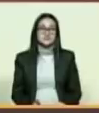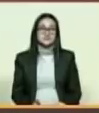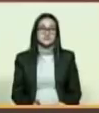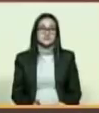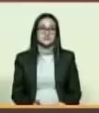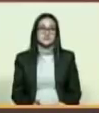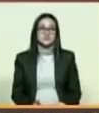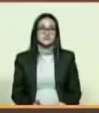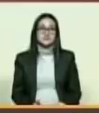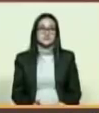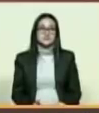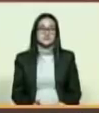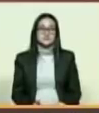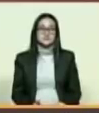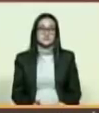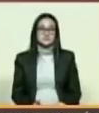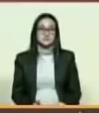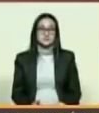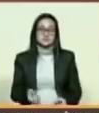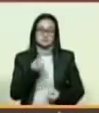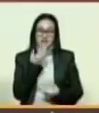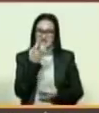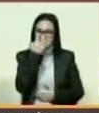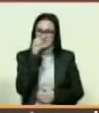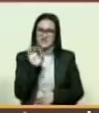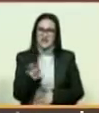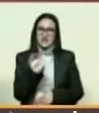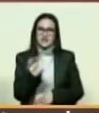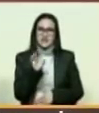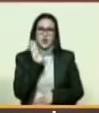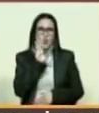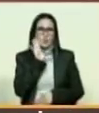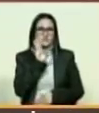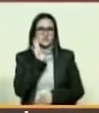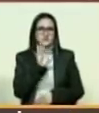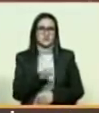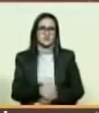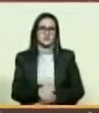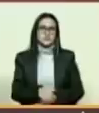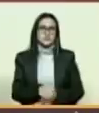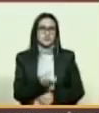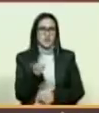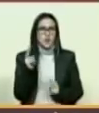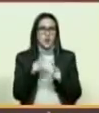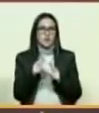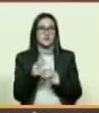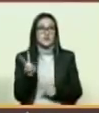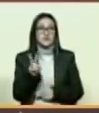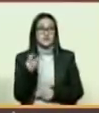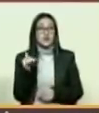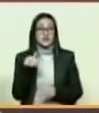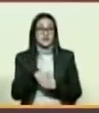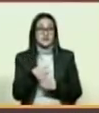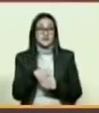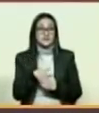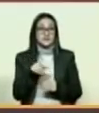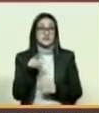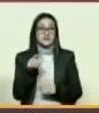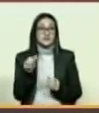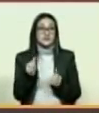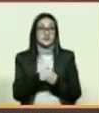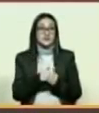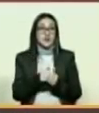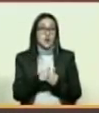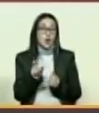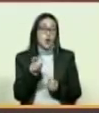correlación con la realidad. Los venezolanos conocemos muy bien ese chiste. En Venezuela habrá elecciones presidenciales con o